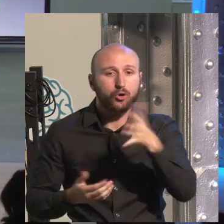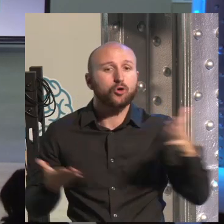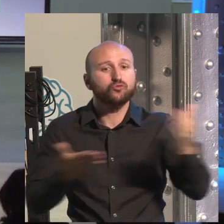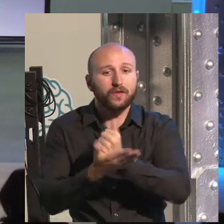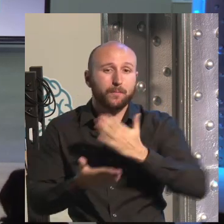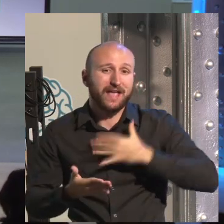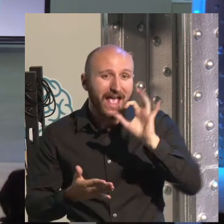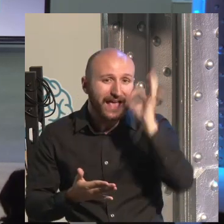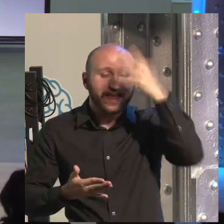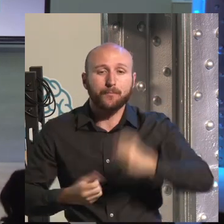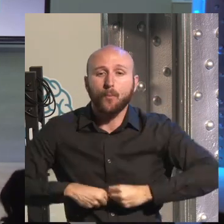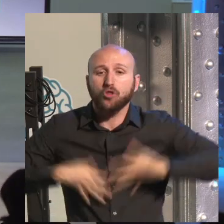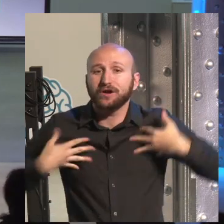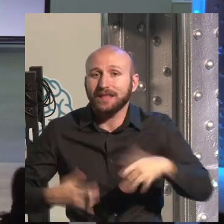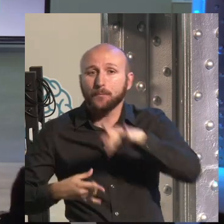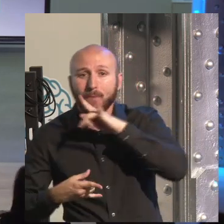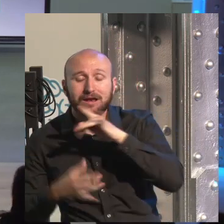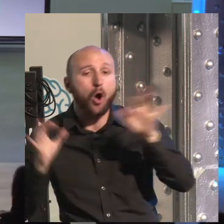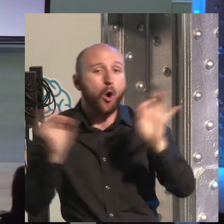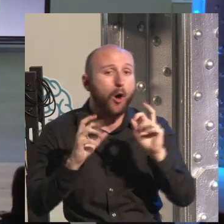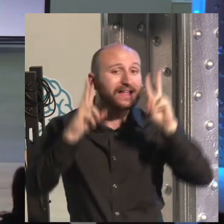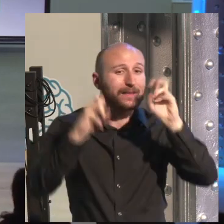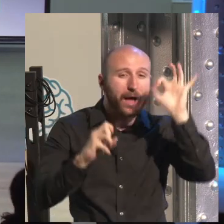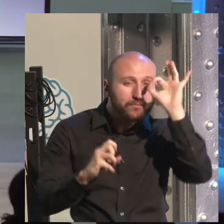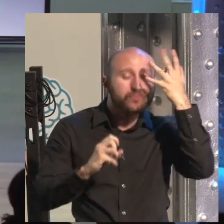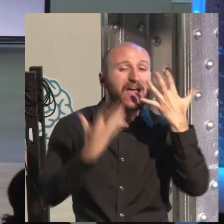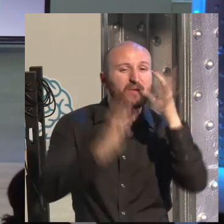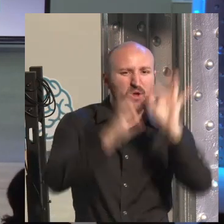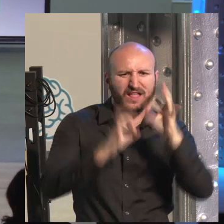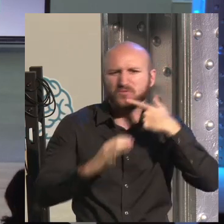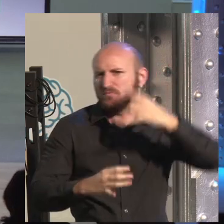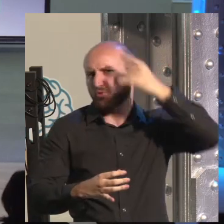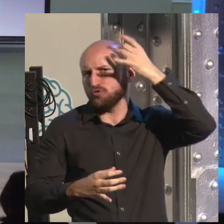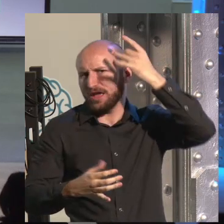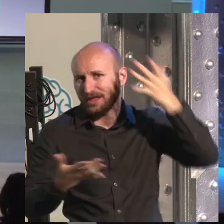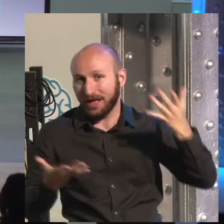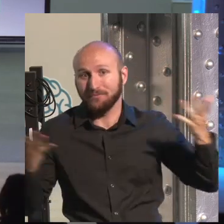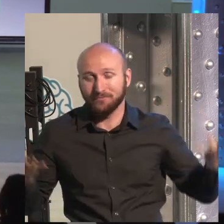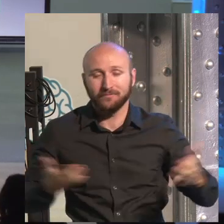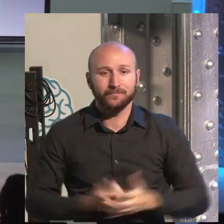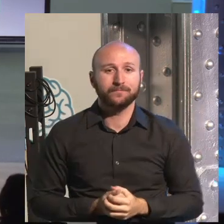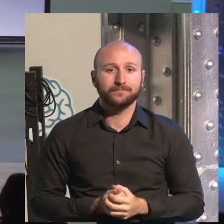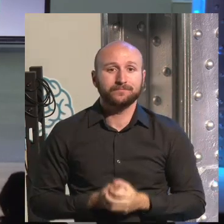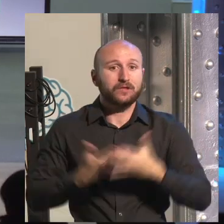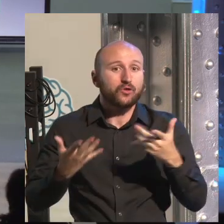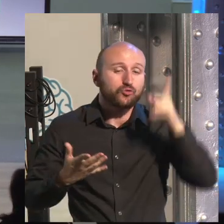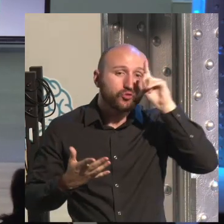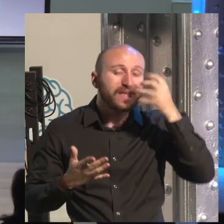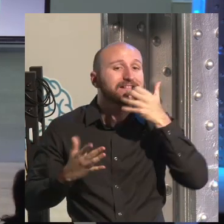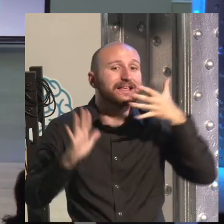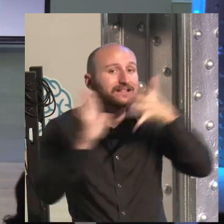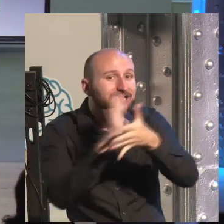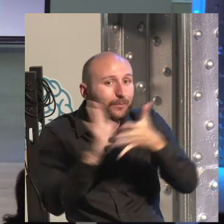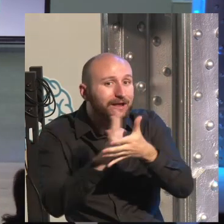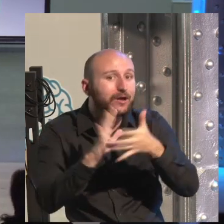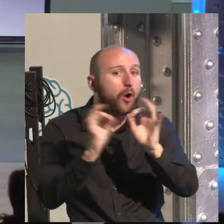son erróneas, o la idea del 10% es un disparate. Y yo me creo que es un disparate, pero ya no sé si voy a escribirlo después de esta